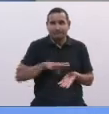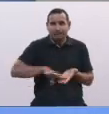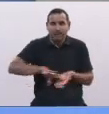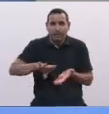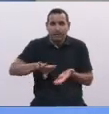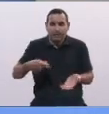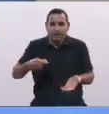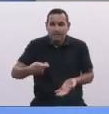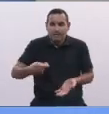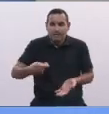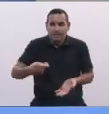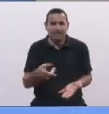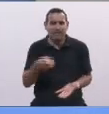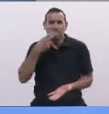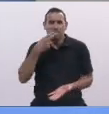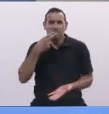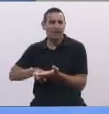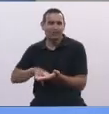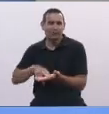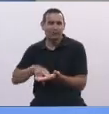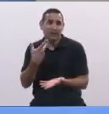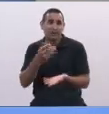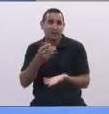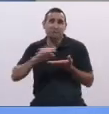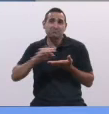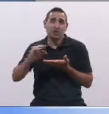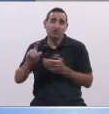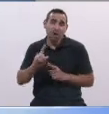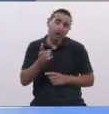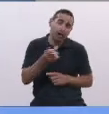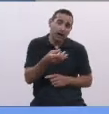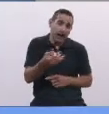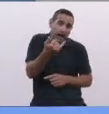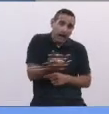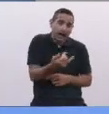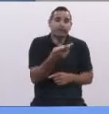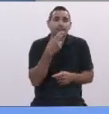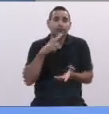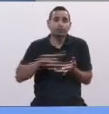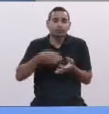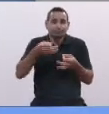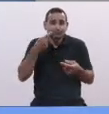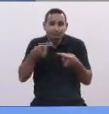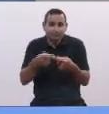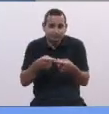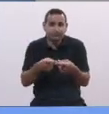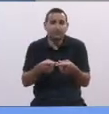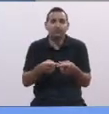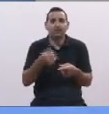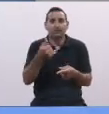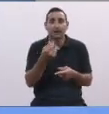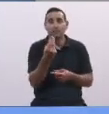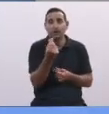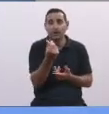compromisos. Es un impuesto que no es coparticipable, si bien tiene una afectación específica, queda claro que